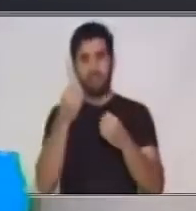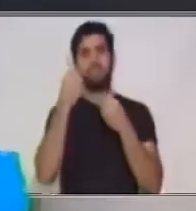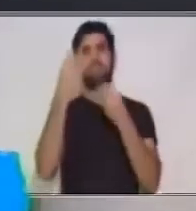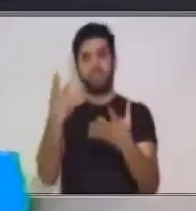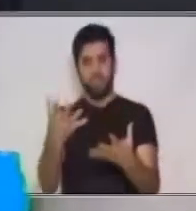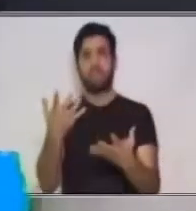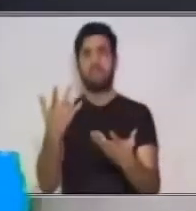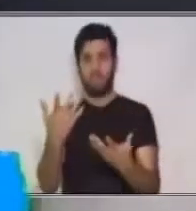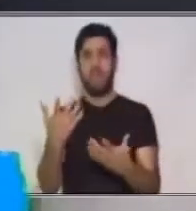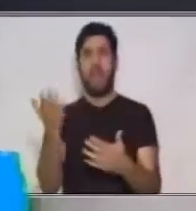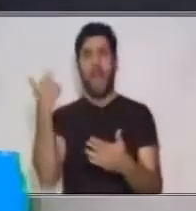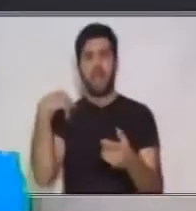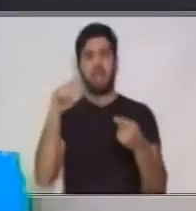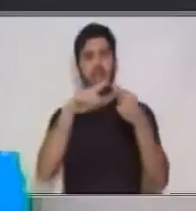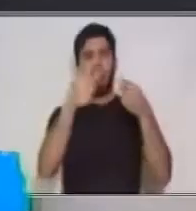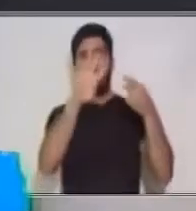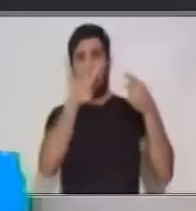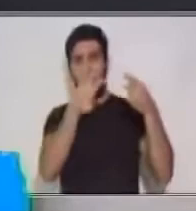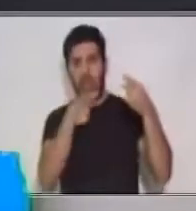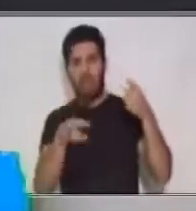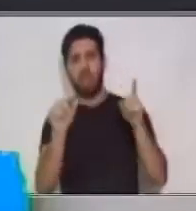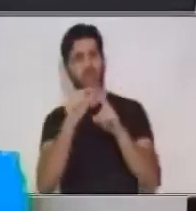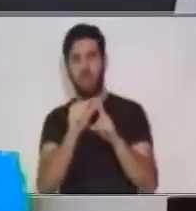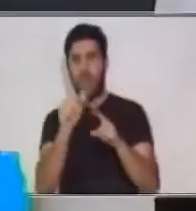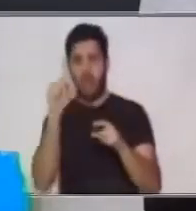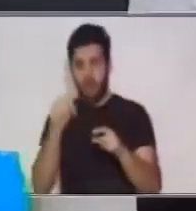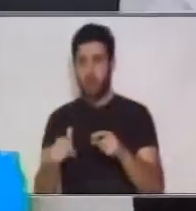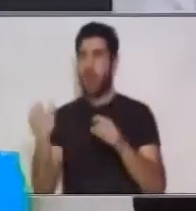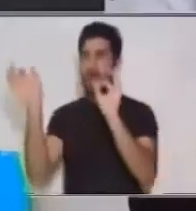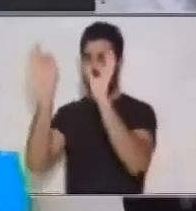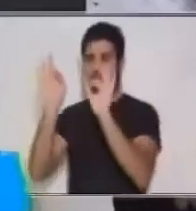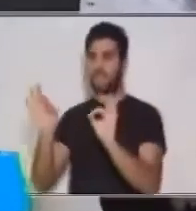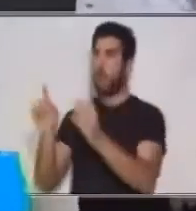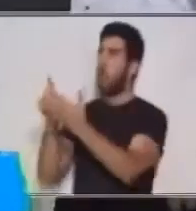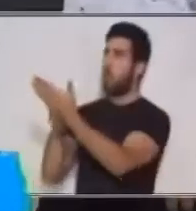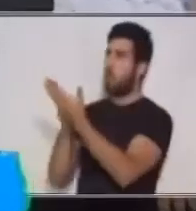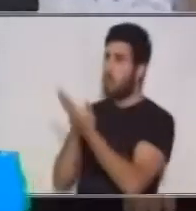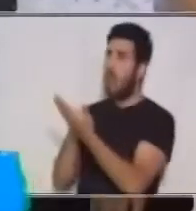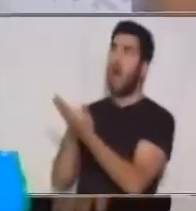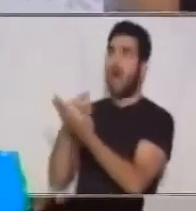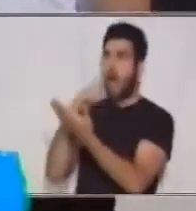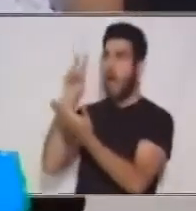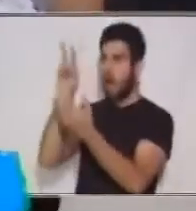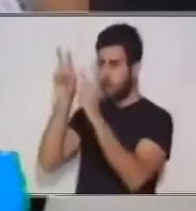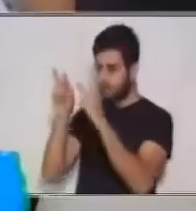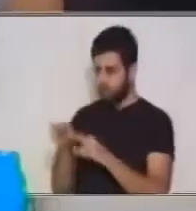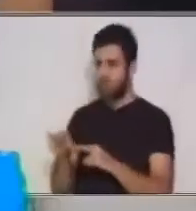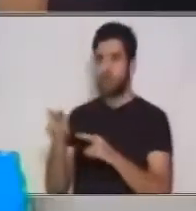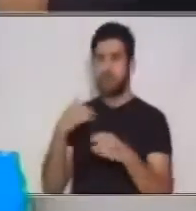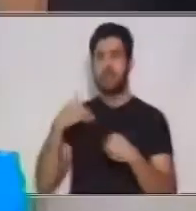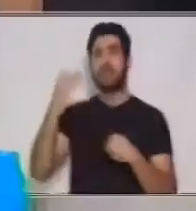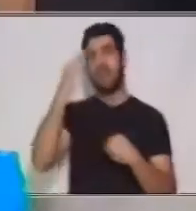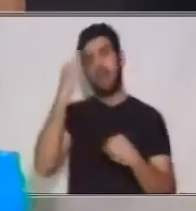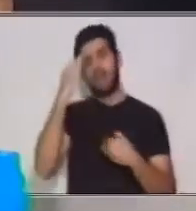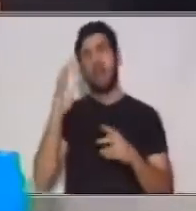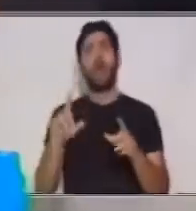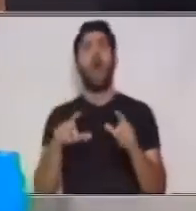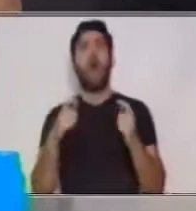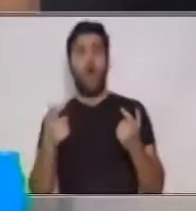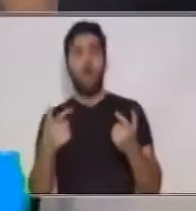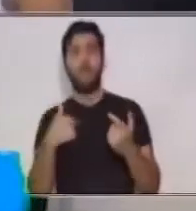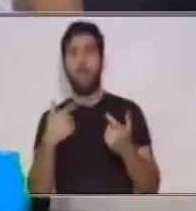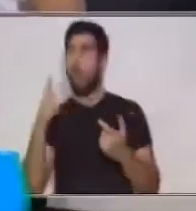figuras, ¿sí? Entonces... Pero que eso se llama deducción. Tenemos que deducir aparte de